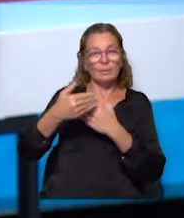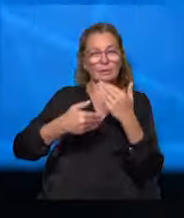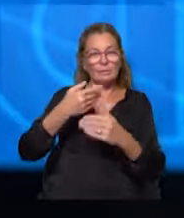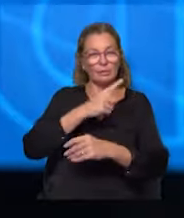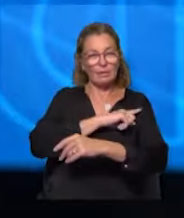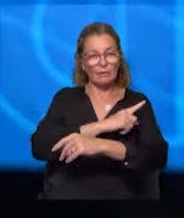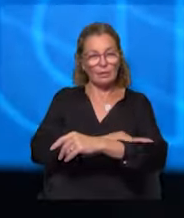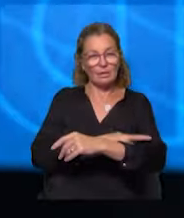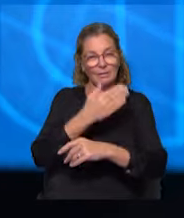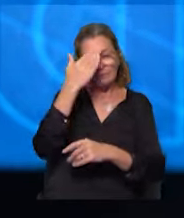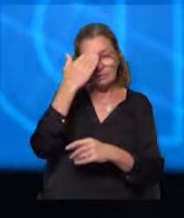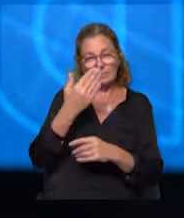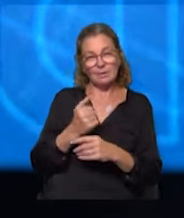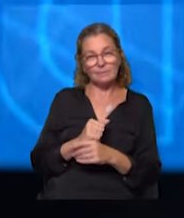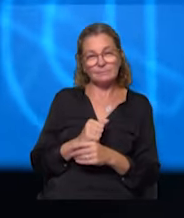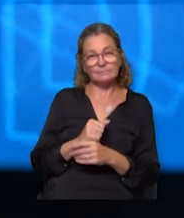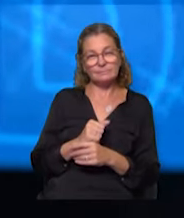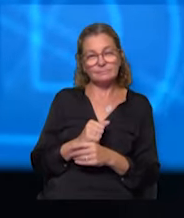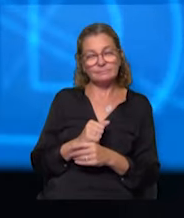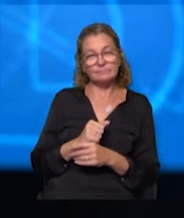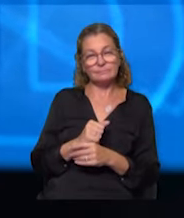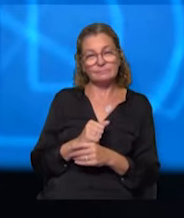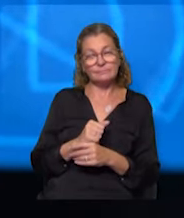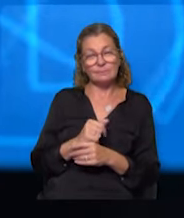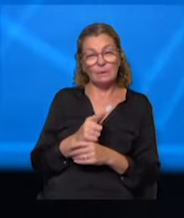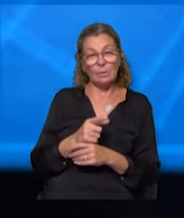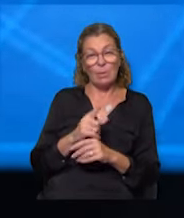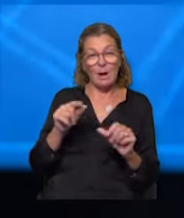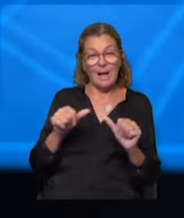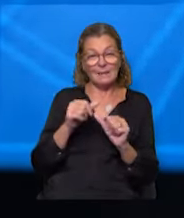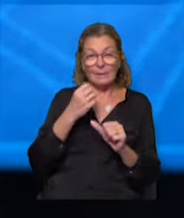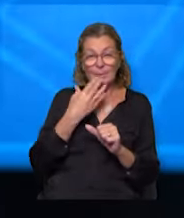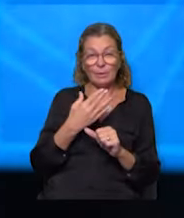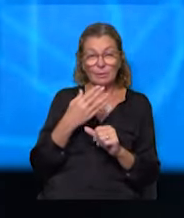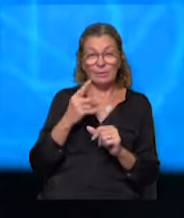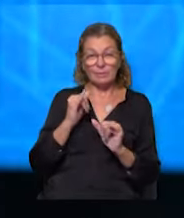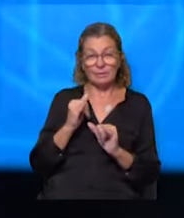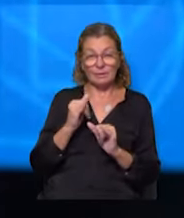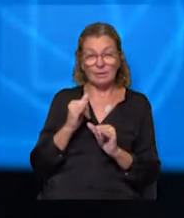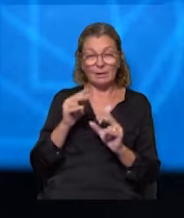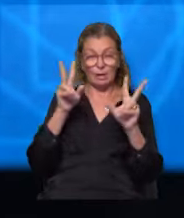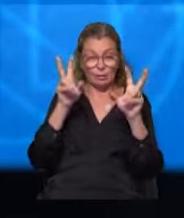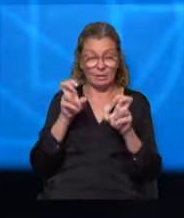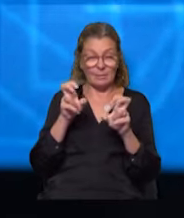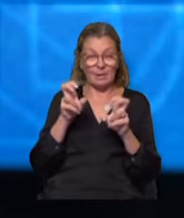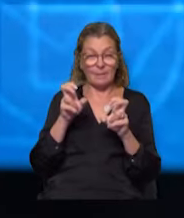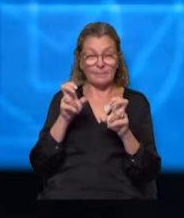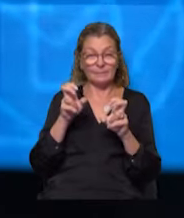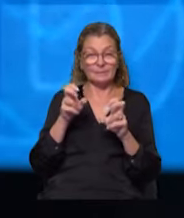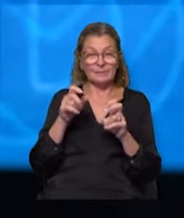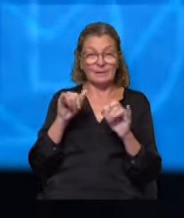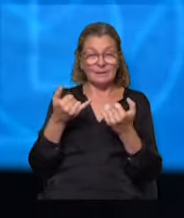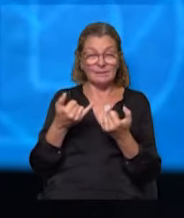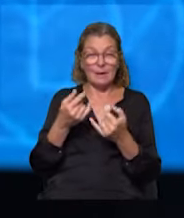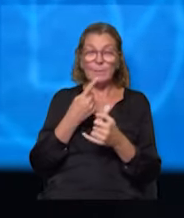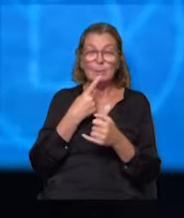fortalecer Eh sí o hacer o hacer mejor verdad O sea por supuesto que los temas de de lo que ya